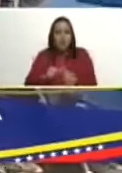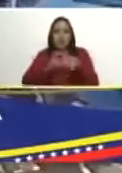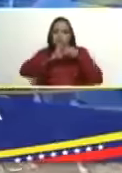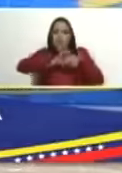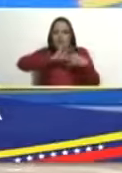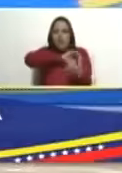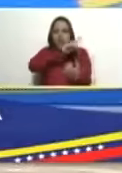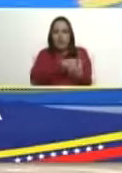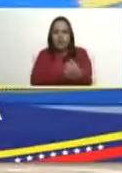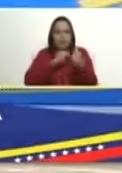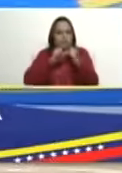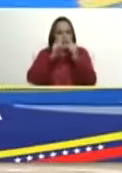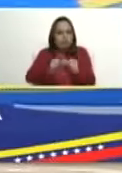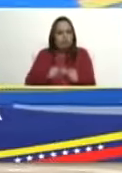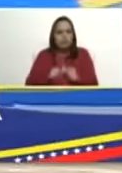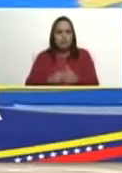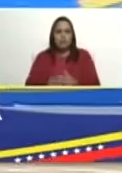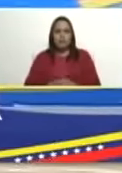fuerte, poderosa.